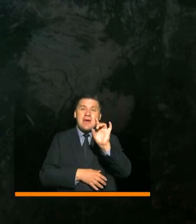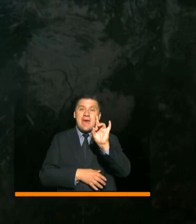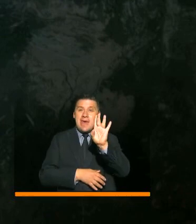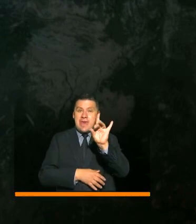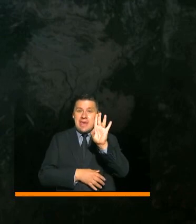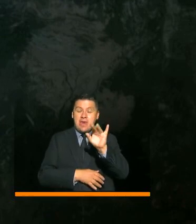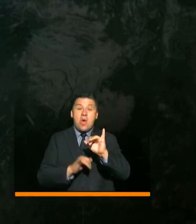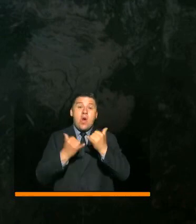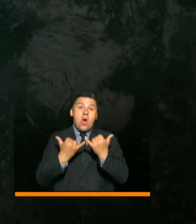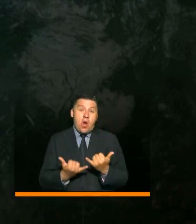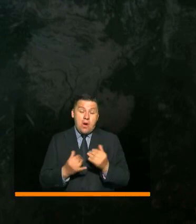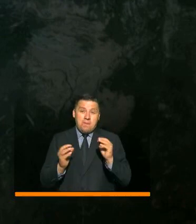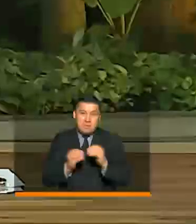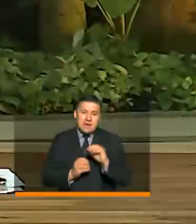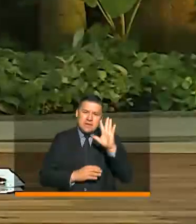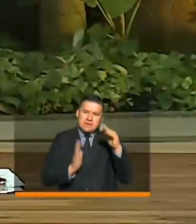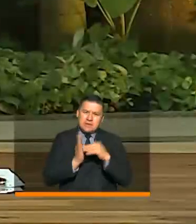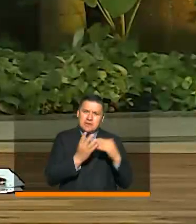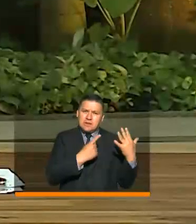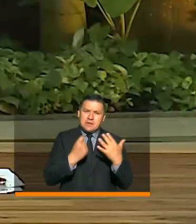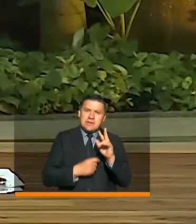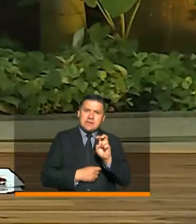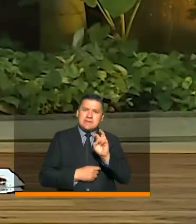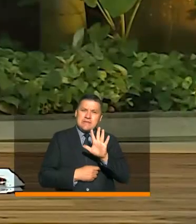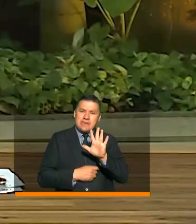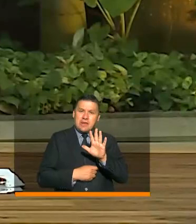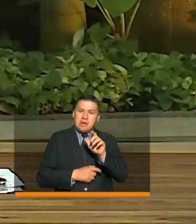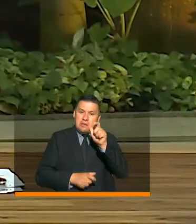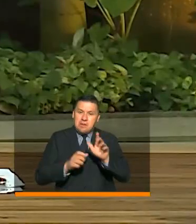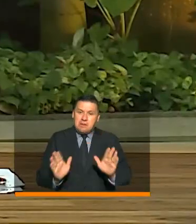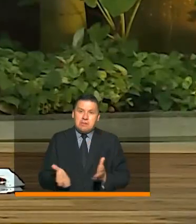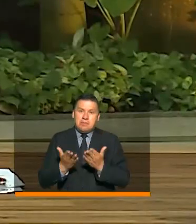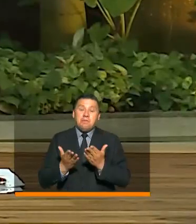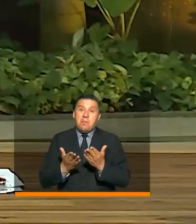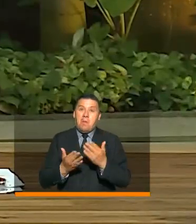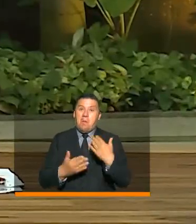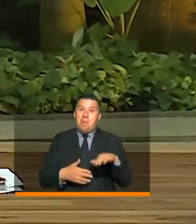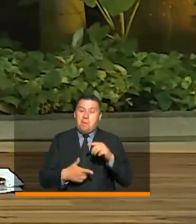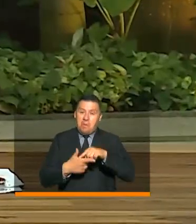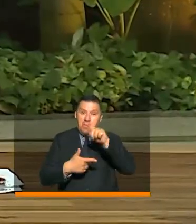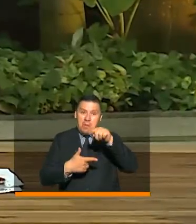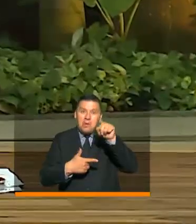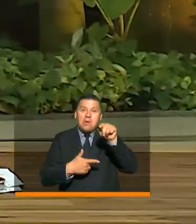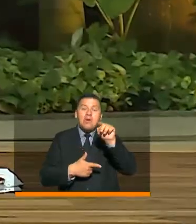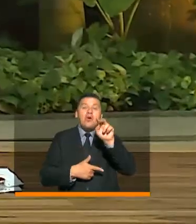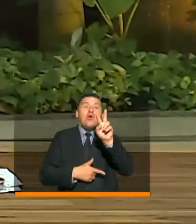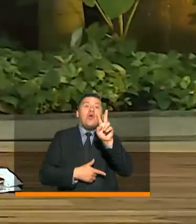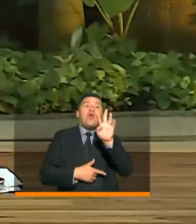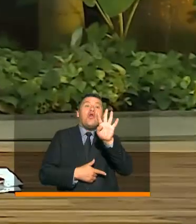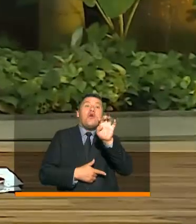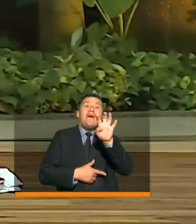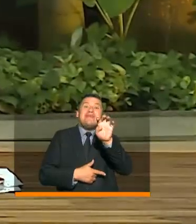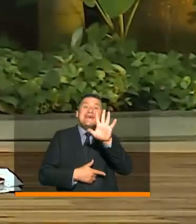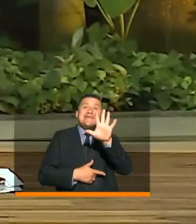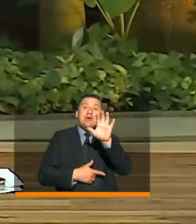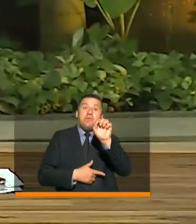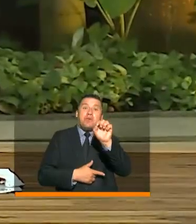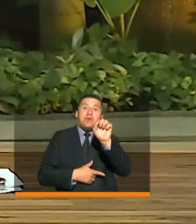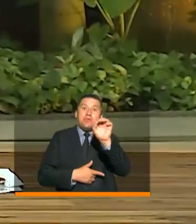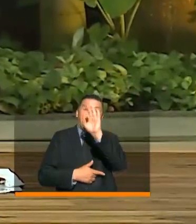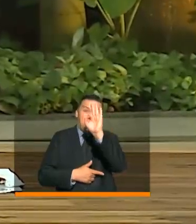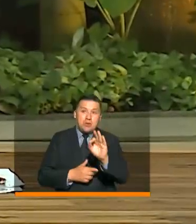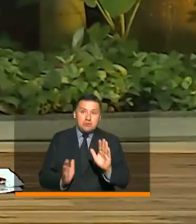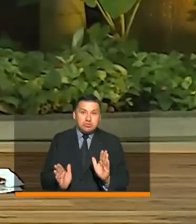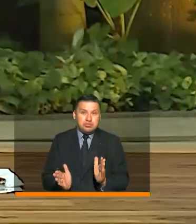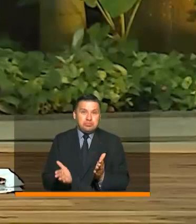2.285.515. Hoy fueron 5.675 y seguimos por encima del 95% de recuperación.